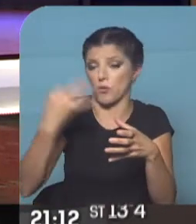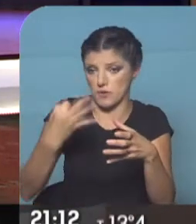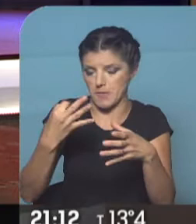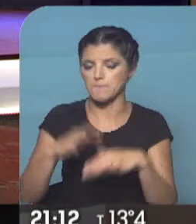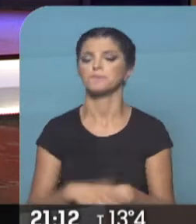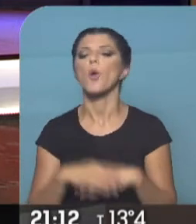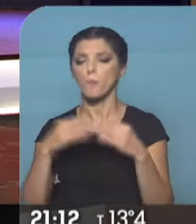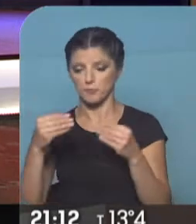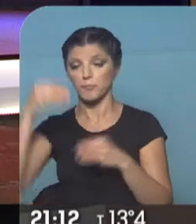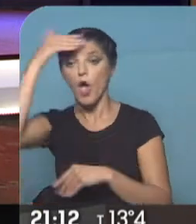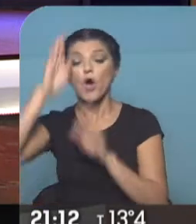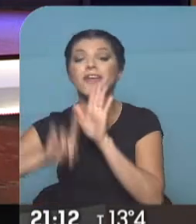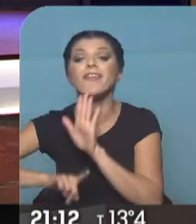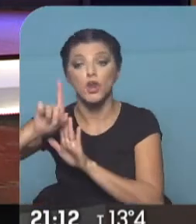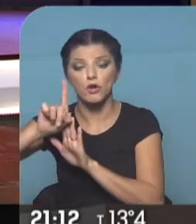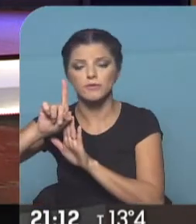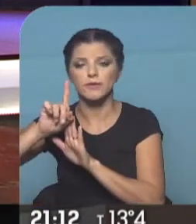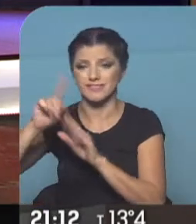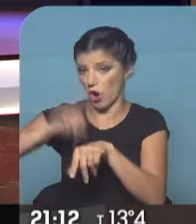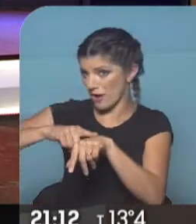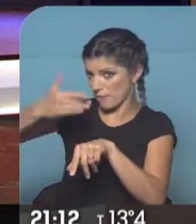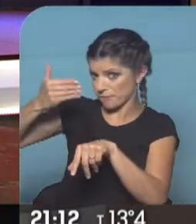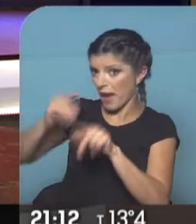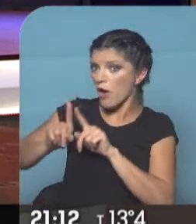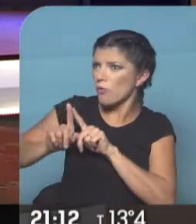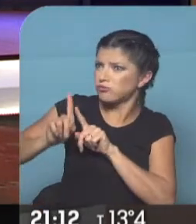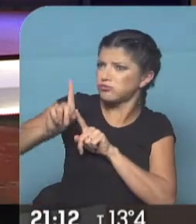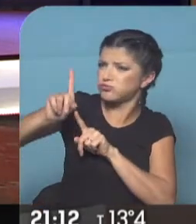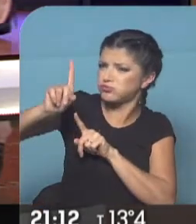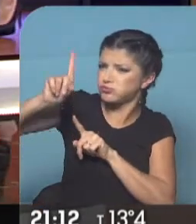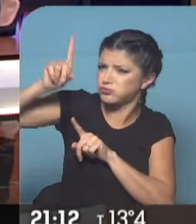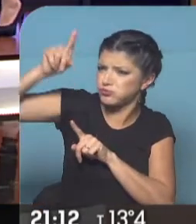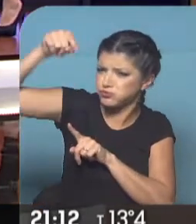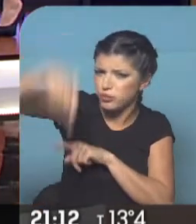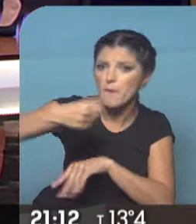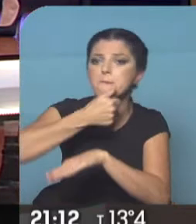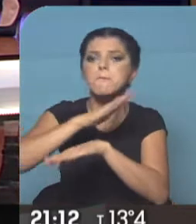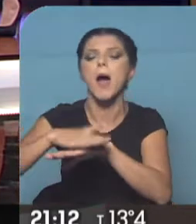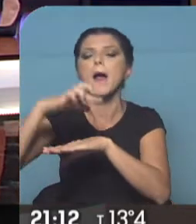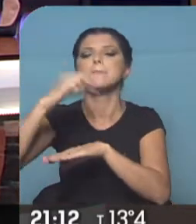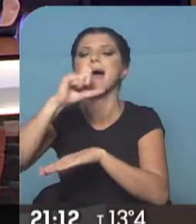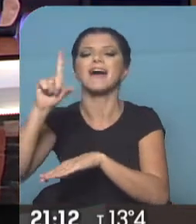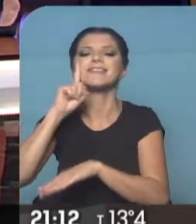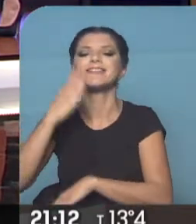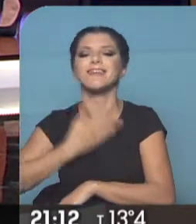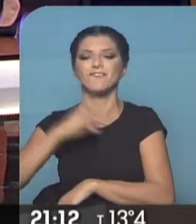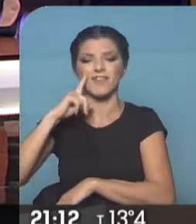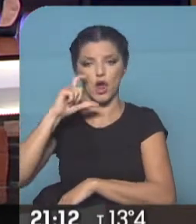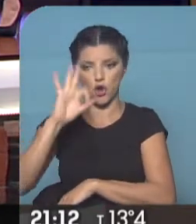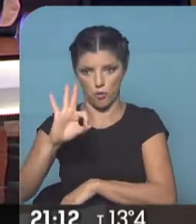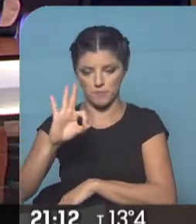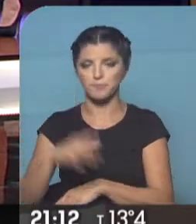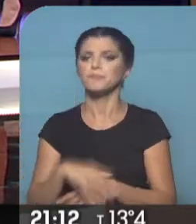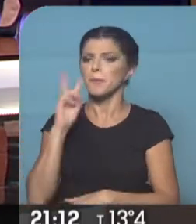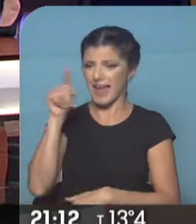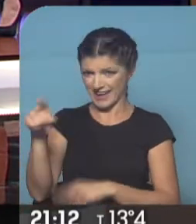Corea del Norte ha lanzado un misil en las últimas horas que ha caído en el Pacífico y tiene que ver con esta foto que tenemos aquí. Esta foto no es el de un misil más, es